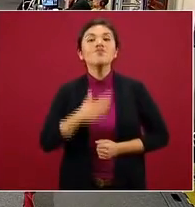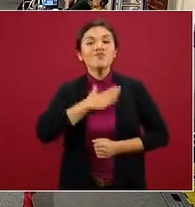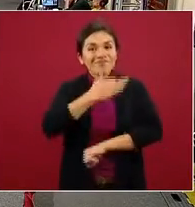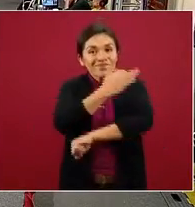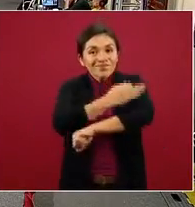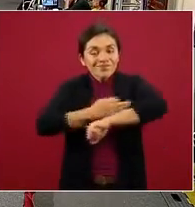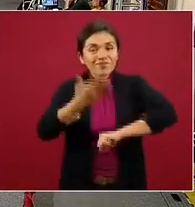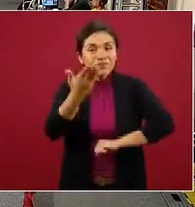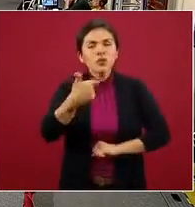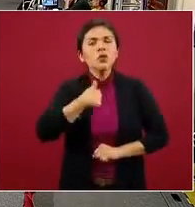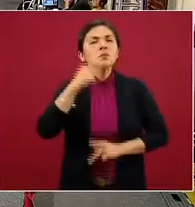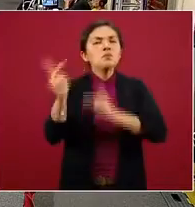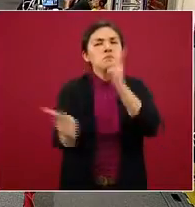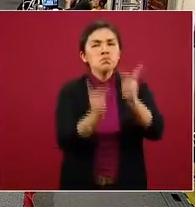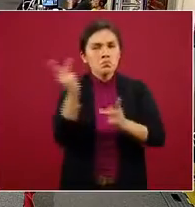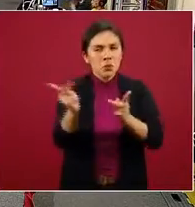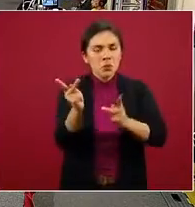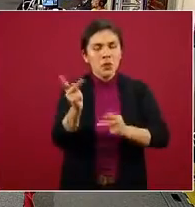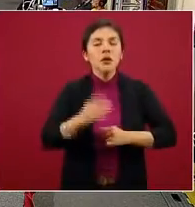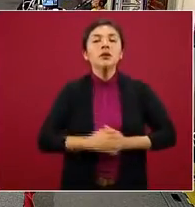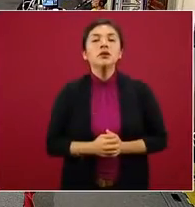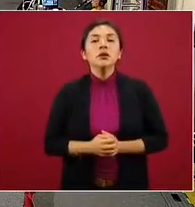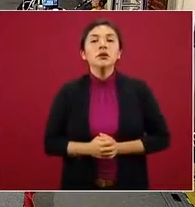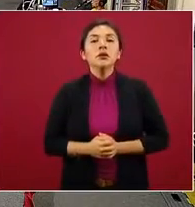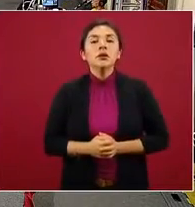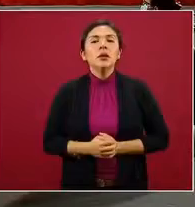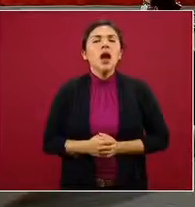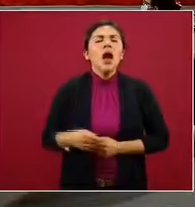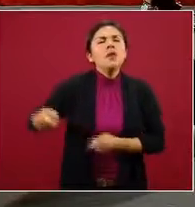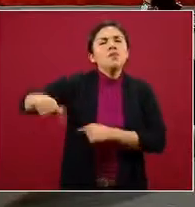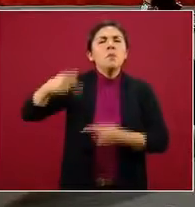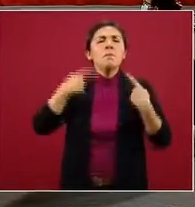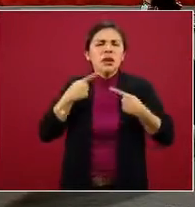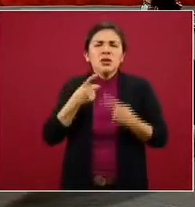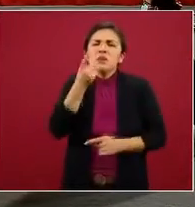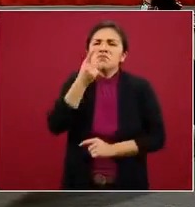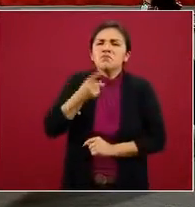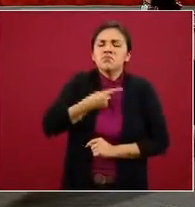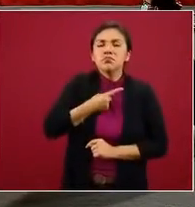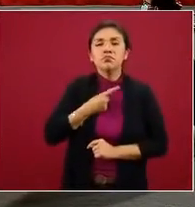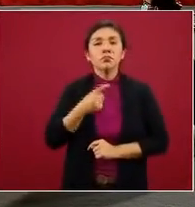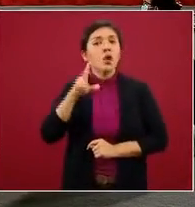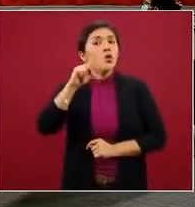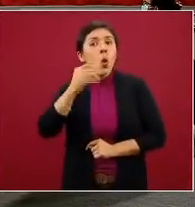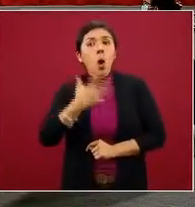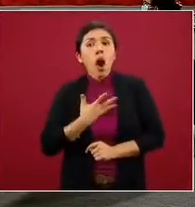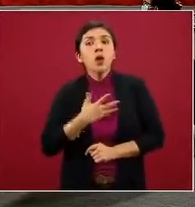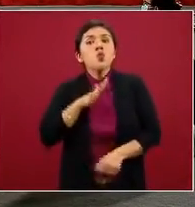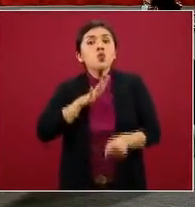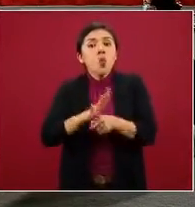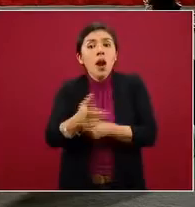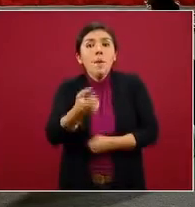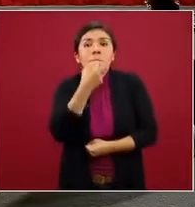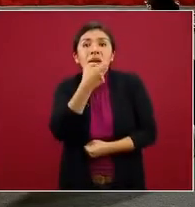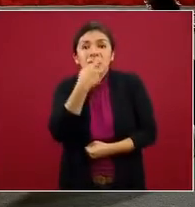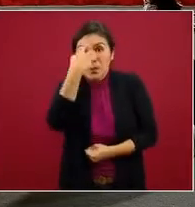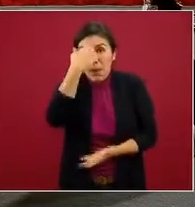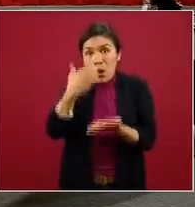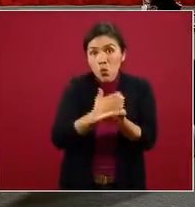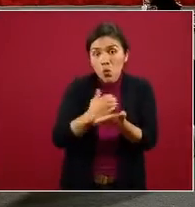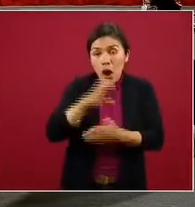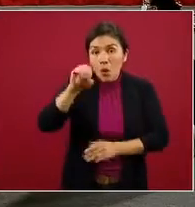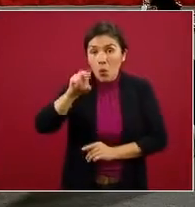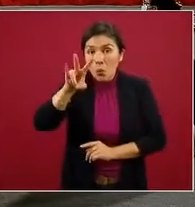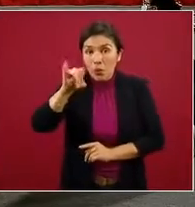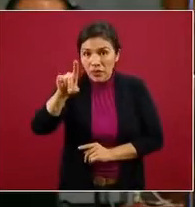Buenas tardes, doctor Gatell. Tengo una pregunta de mi radioescuchas. Nos menciona que, dado que no existe un medicamento específico para COVID, cuando una